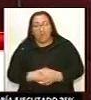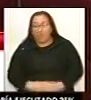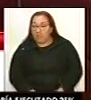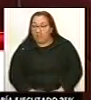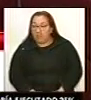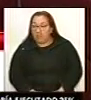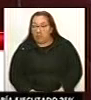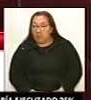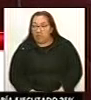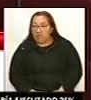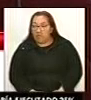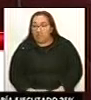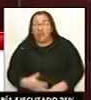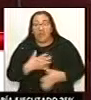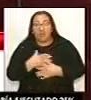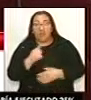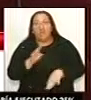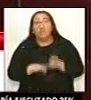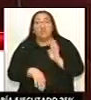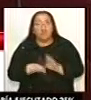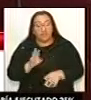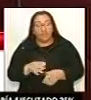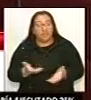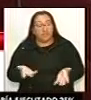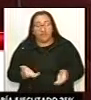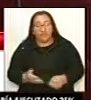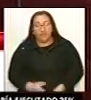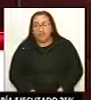que la salud a veces